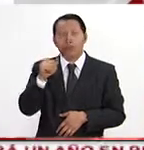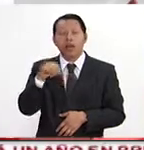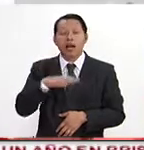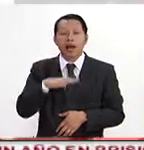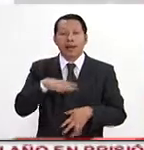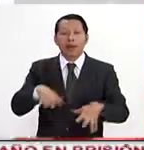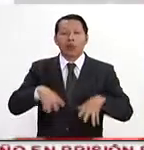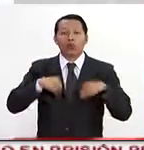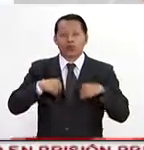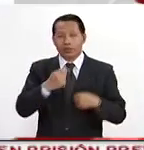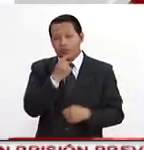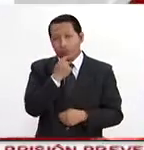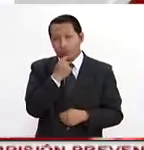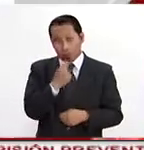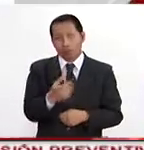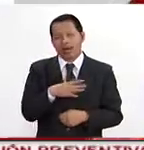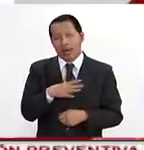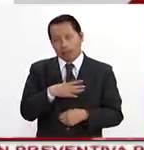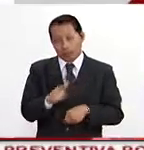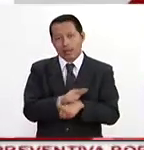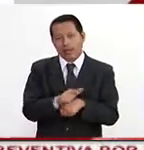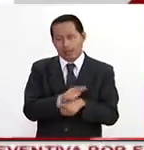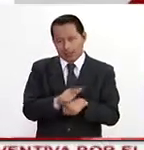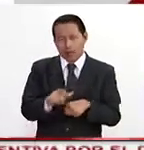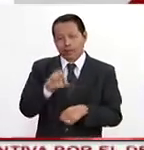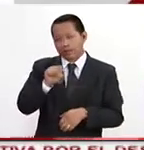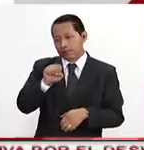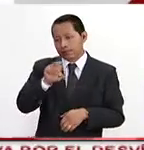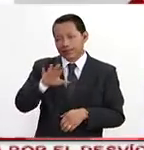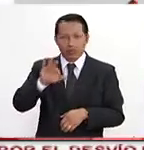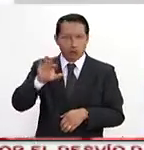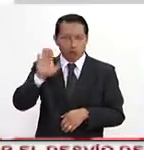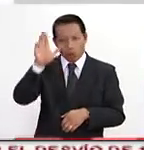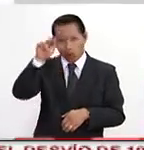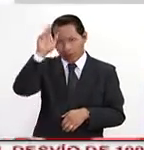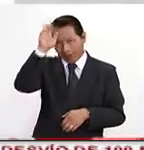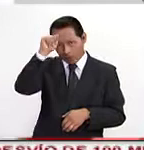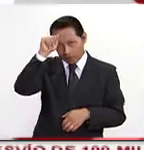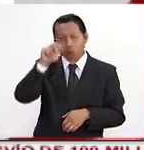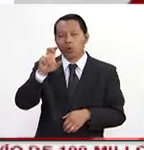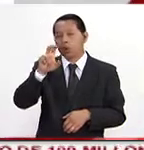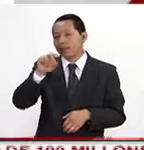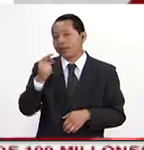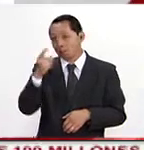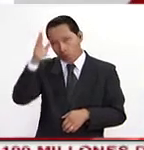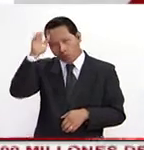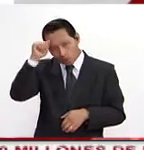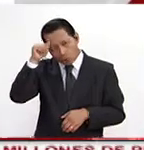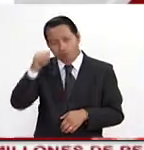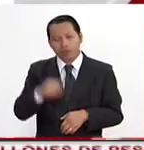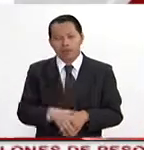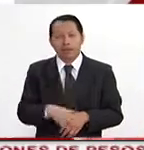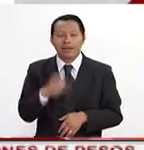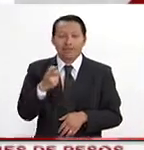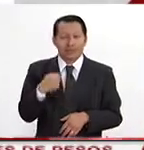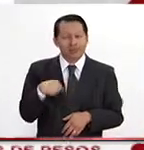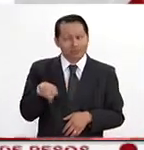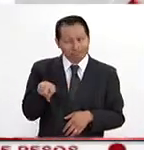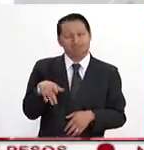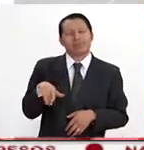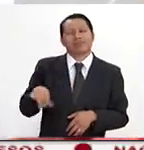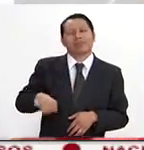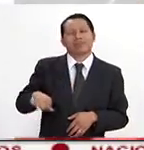adopción de niños por parte de parejas del mismo sexo 65 en desacuerdo contra el 31 de acuerdo esta media mucho la atención